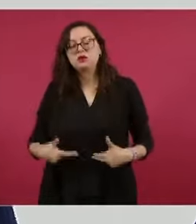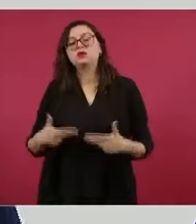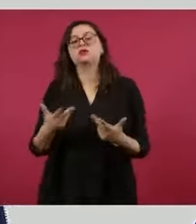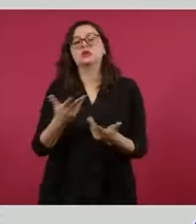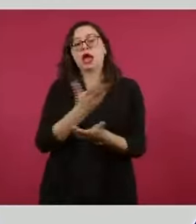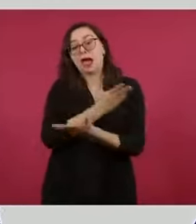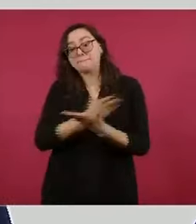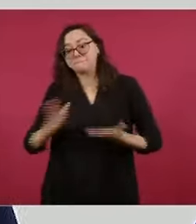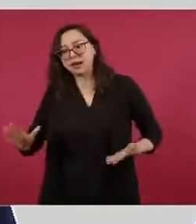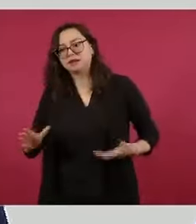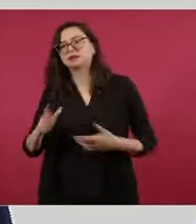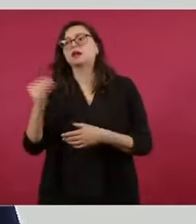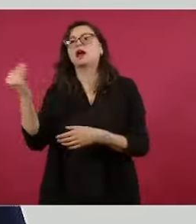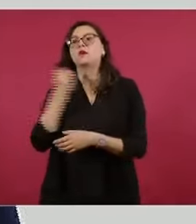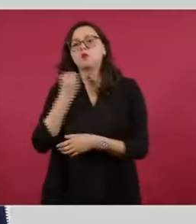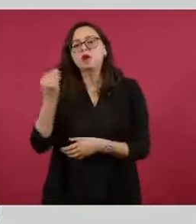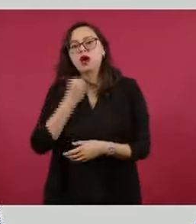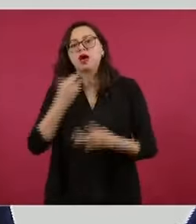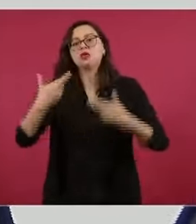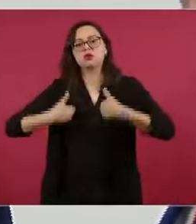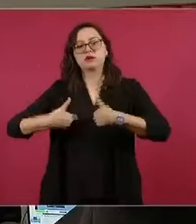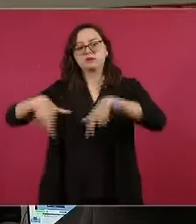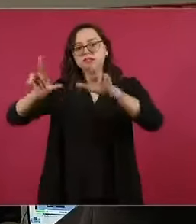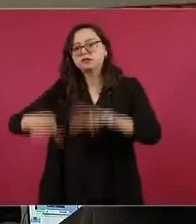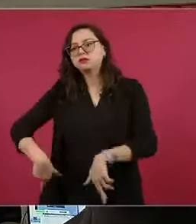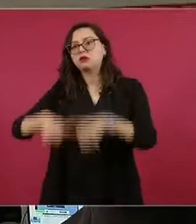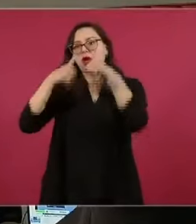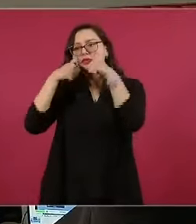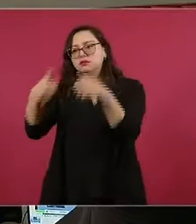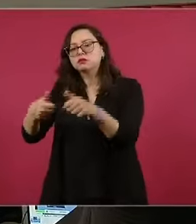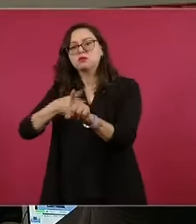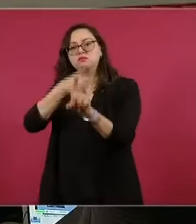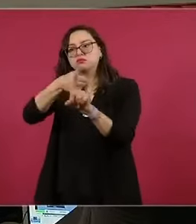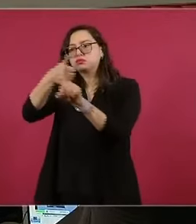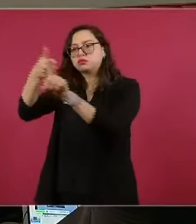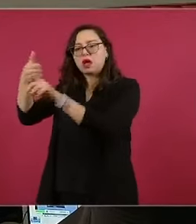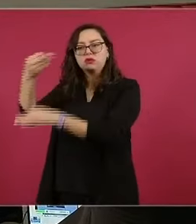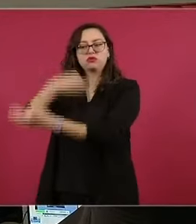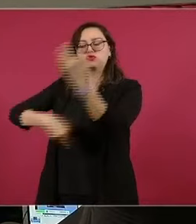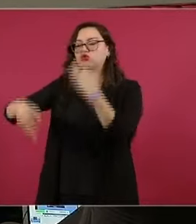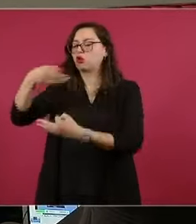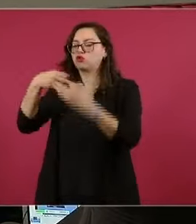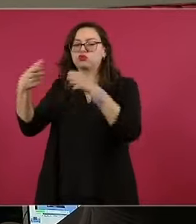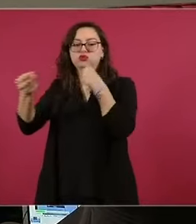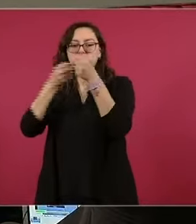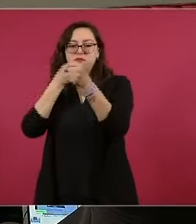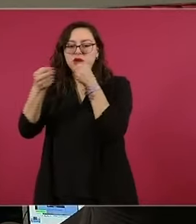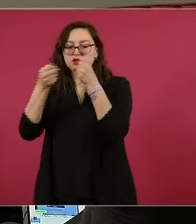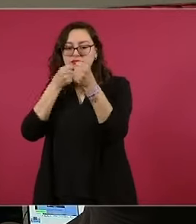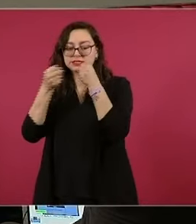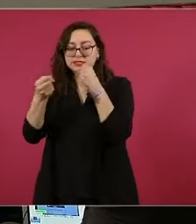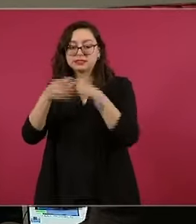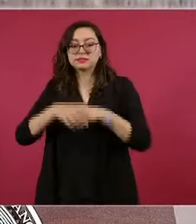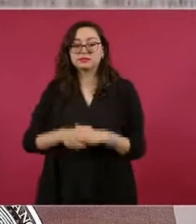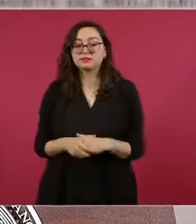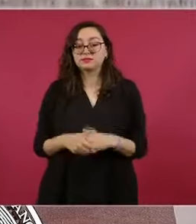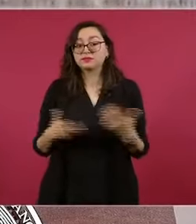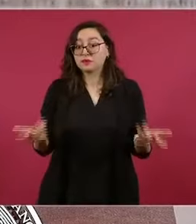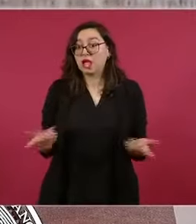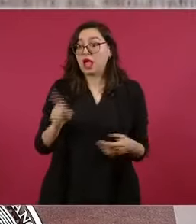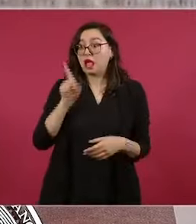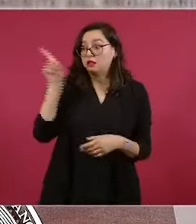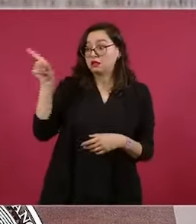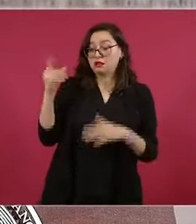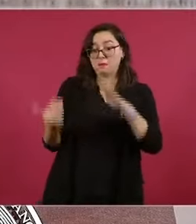se atienden todos los casos sin excepción. Nada más y nada menos, vemos que aquí, saliendo del Salón